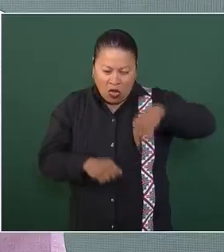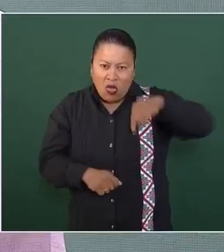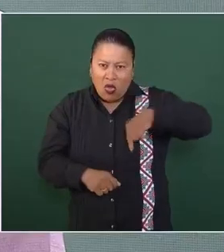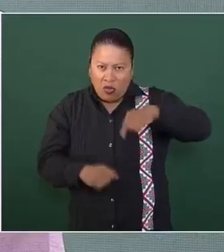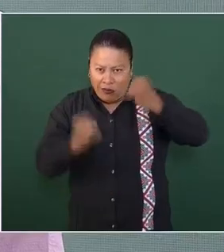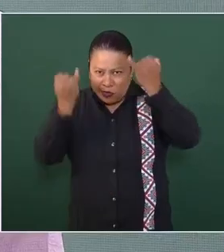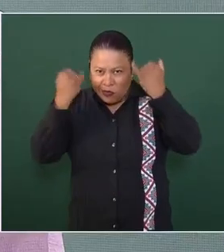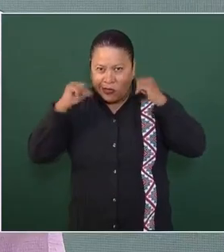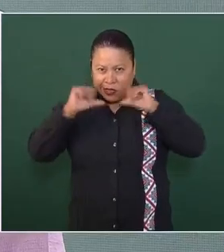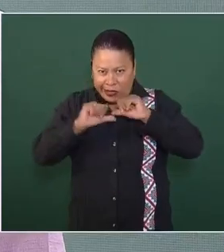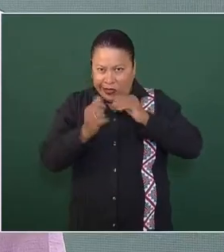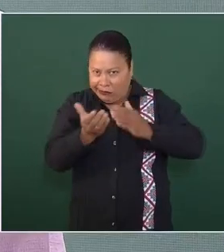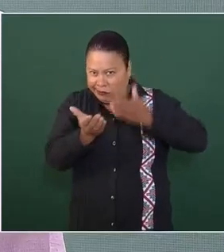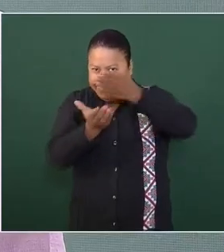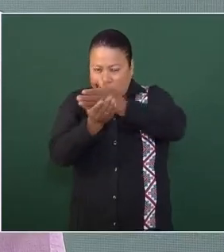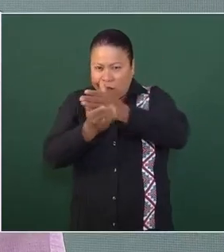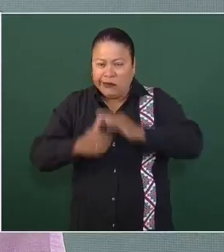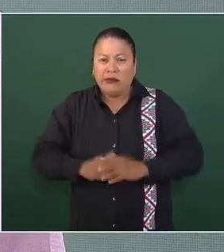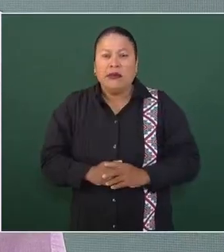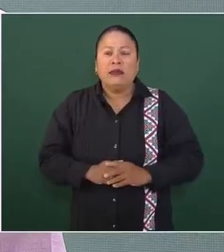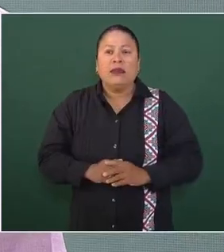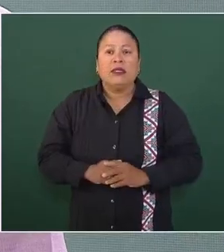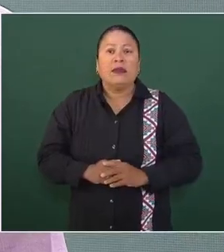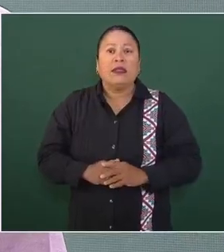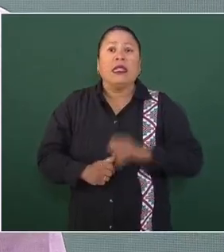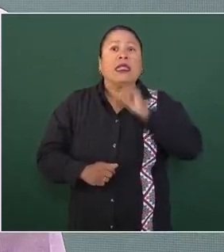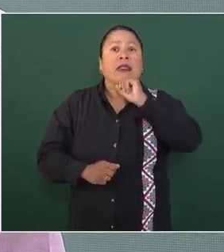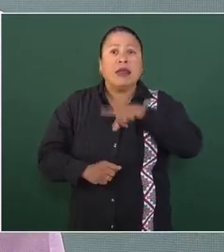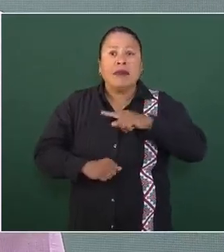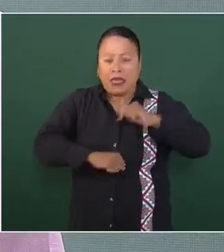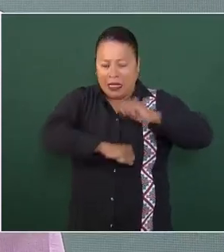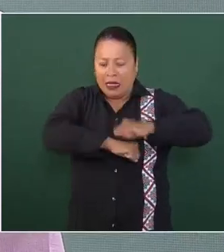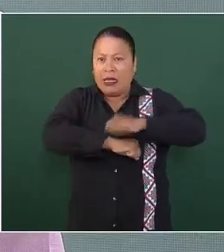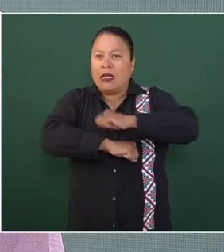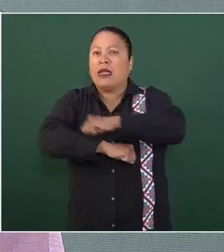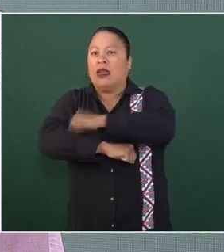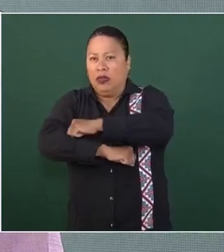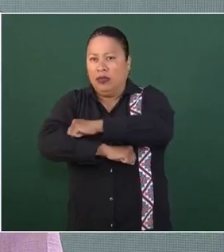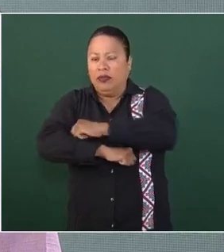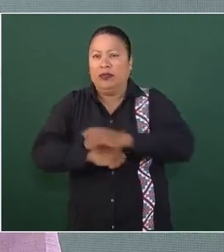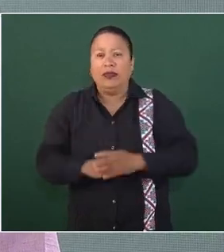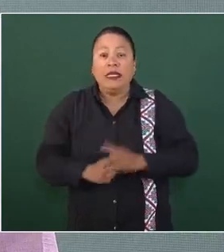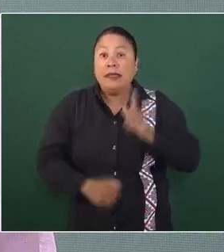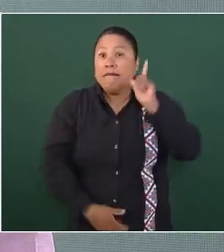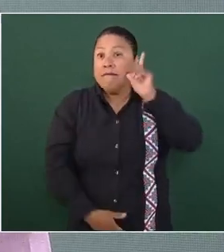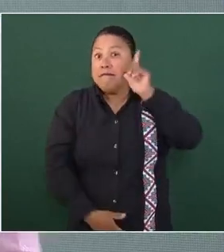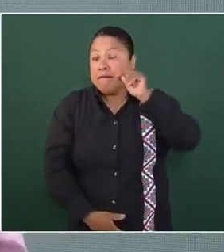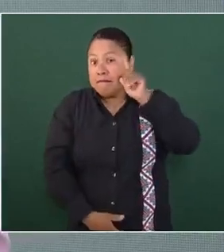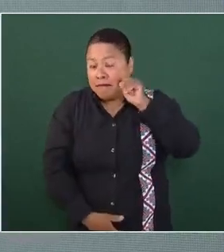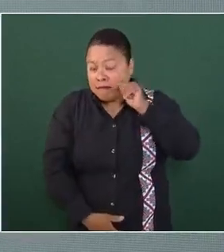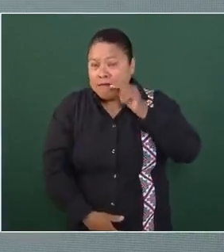y a Trajeaco y mañana